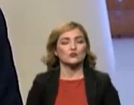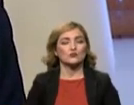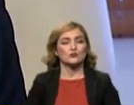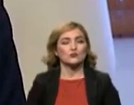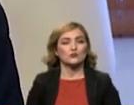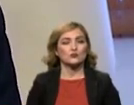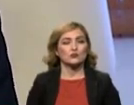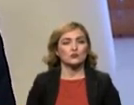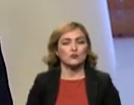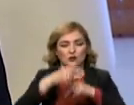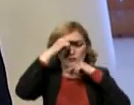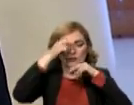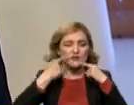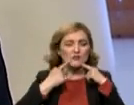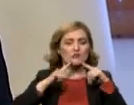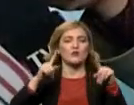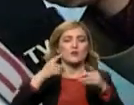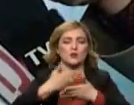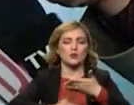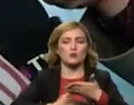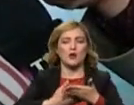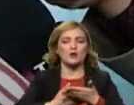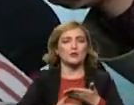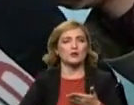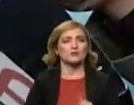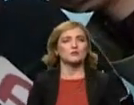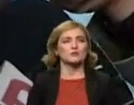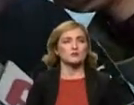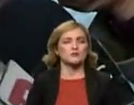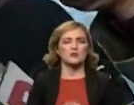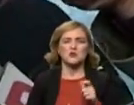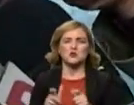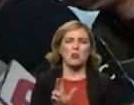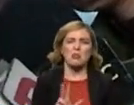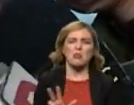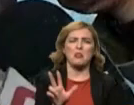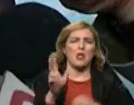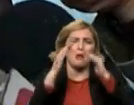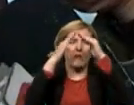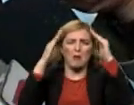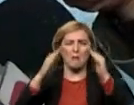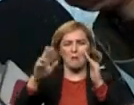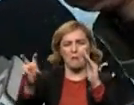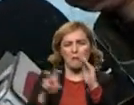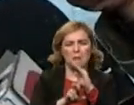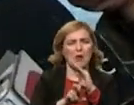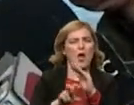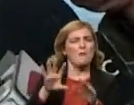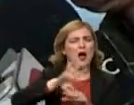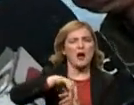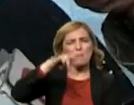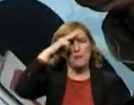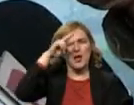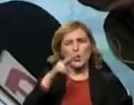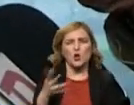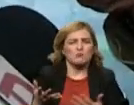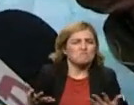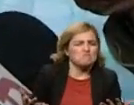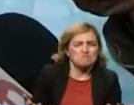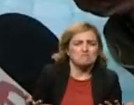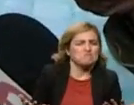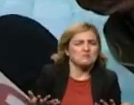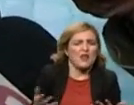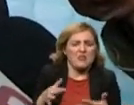medios de comunicación queden documentadas. ¿Qué tipo de asilo recibieron? Si pueden o no hacer declaraciones de